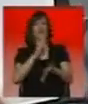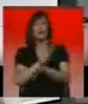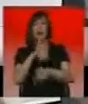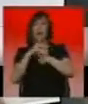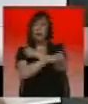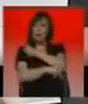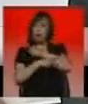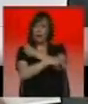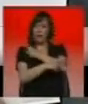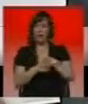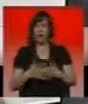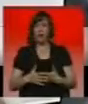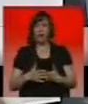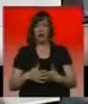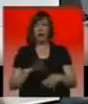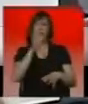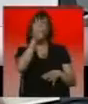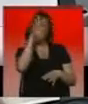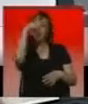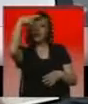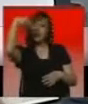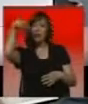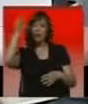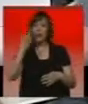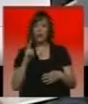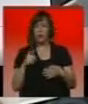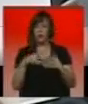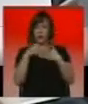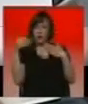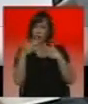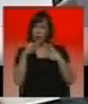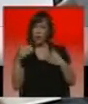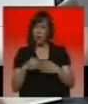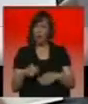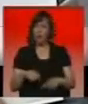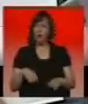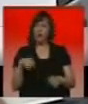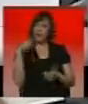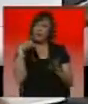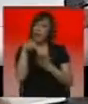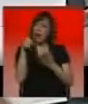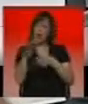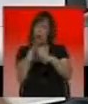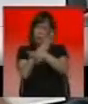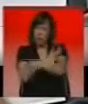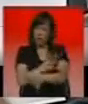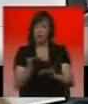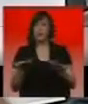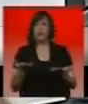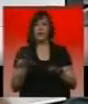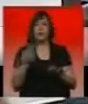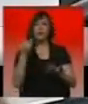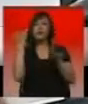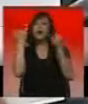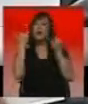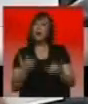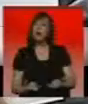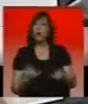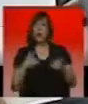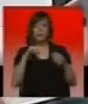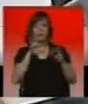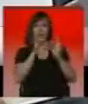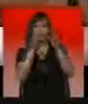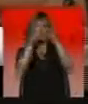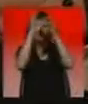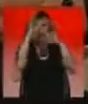Pedernales, que le cuesta 4,5 millones de dólares al Ecuador haberla construido, y reconstruirla le costará ese valor